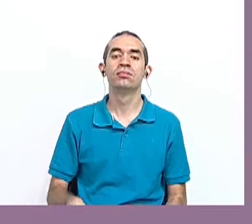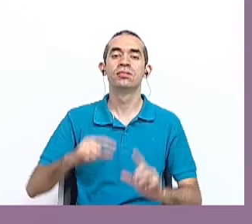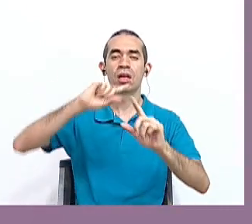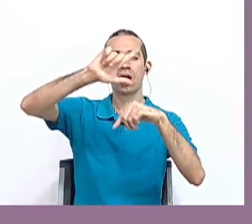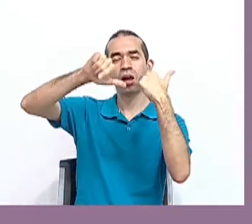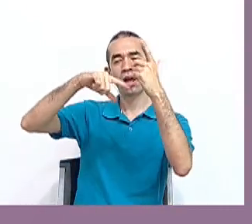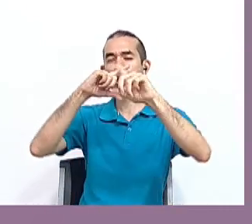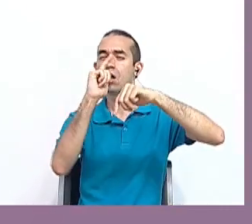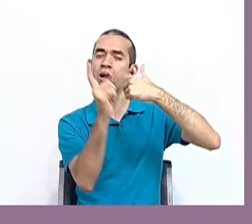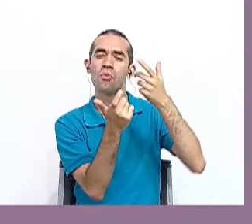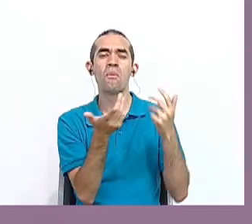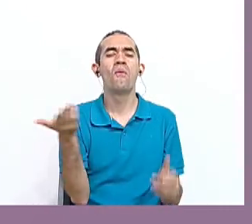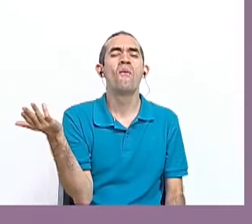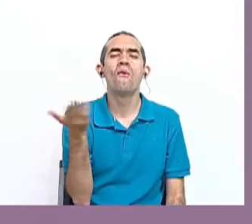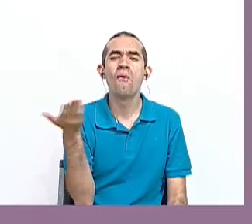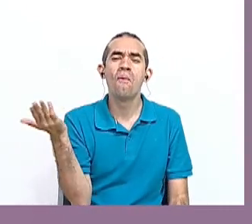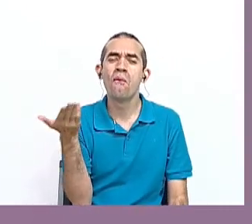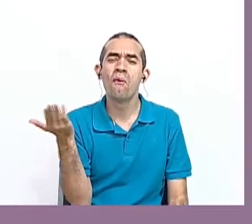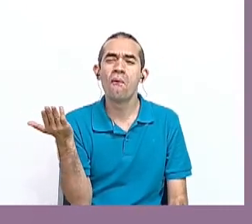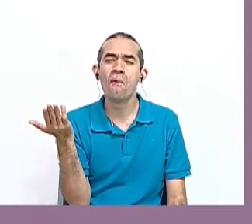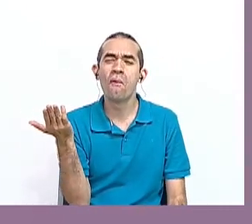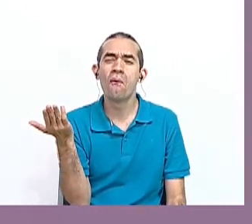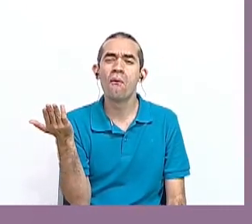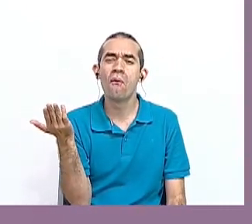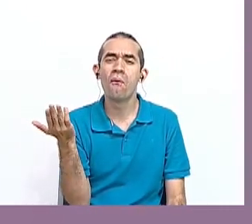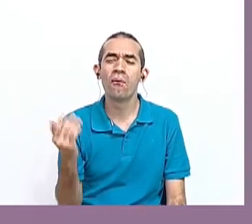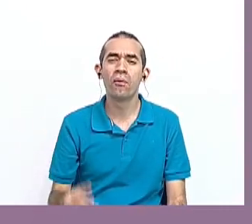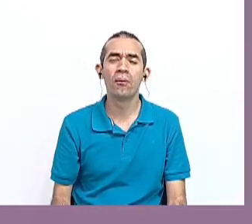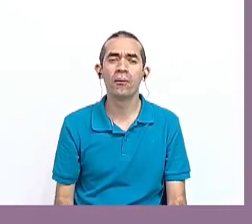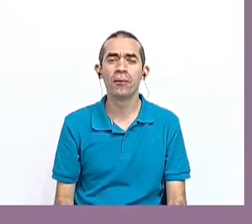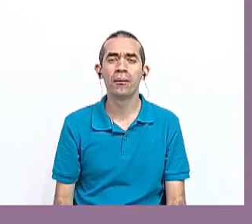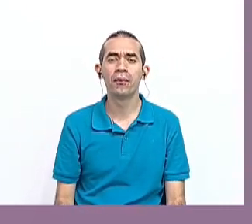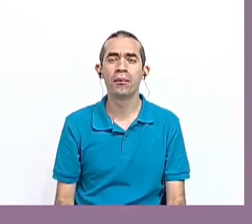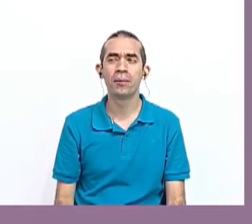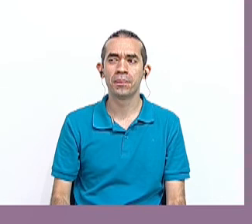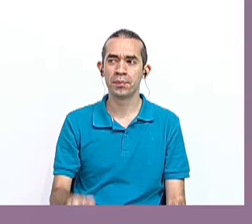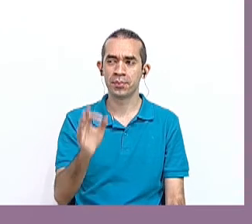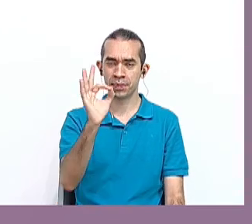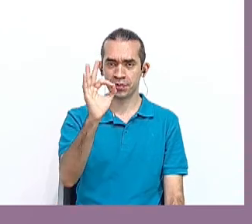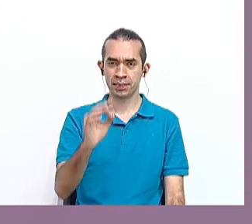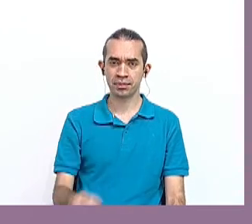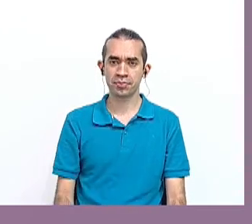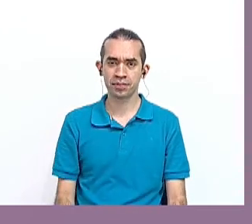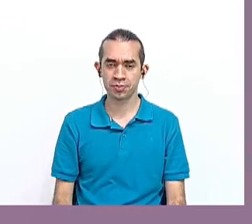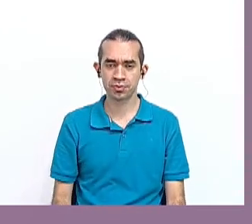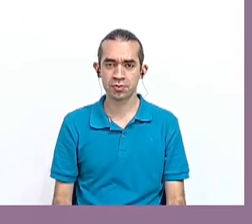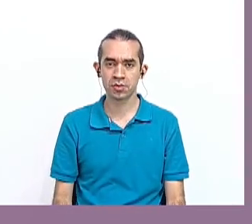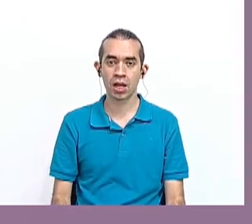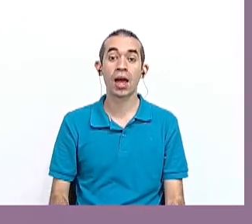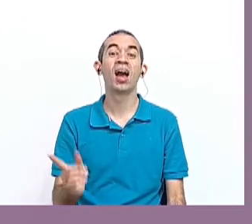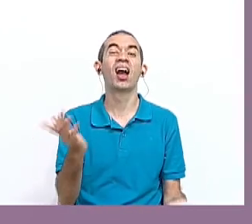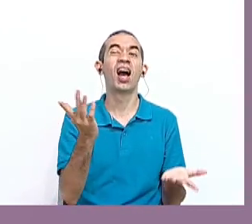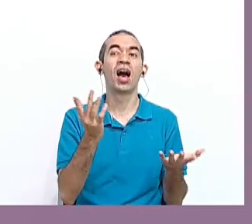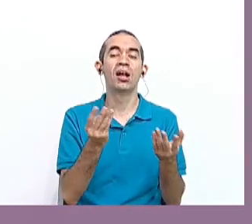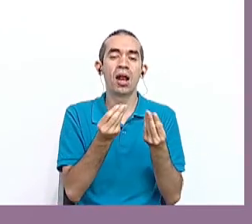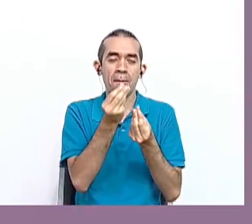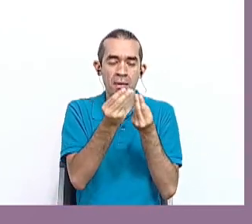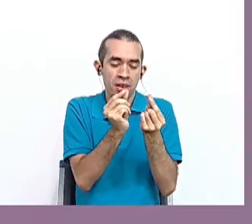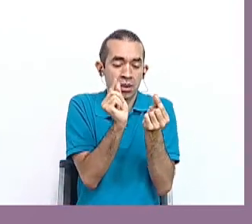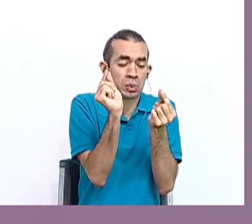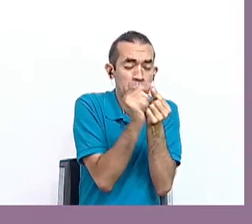el átomo, chicos? ¿Qué es el átomo? Muy bien, mínimo constituyente de la